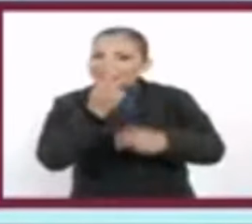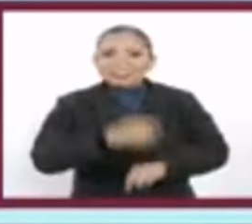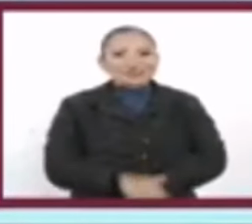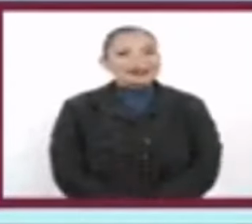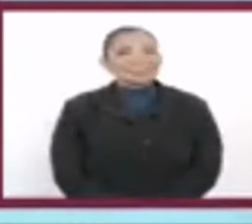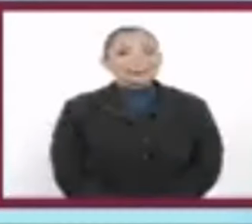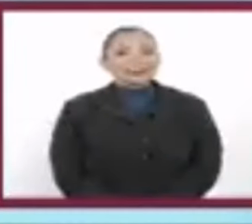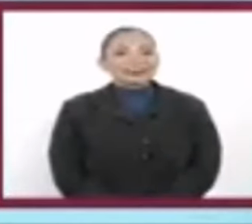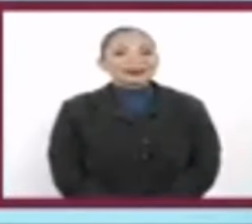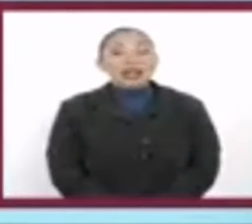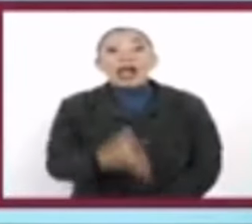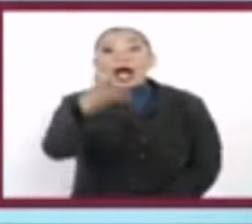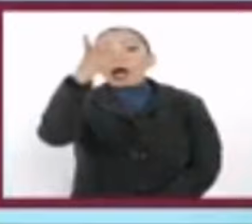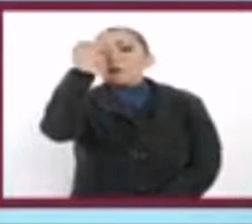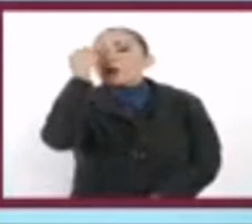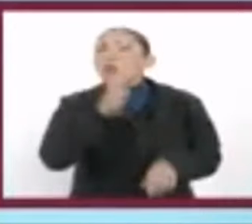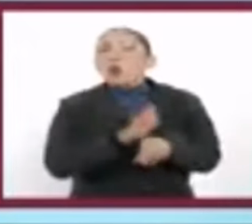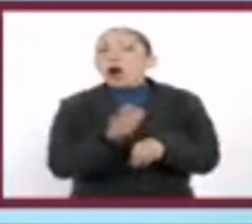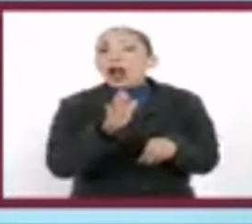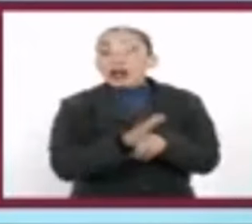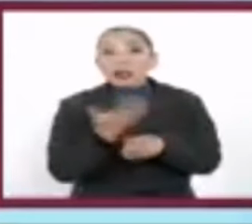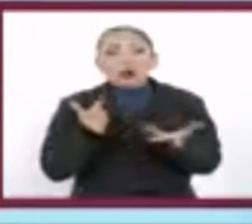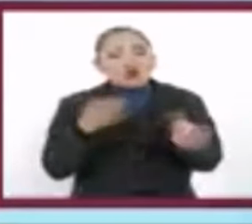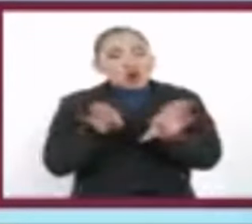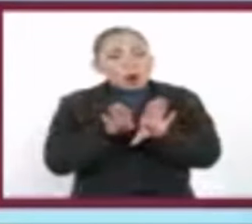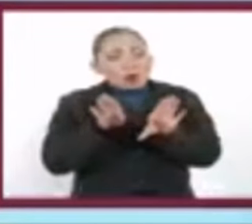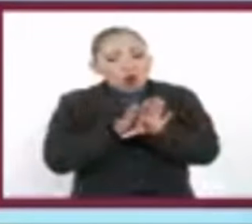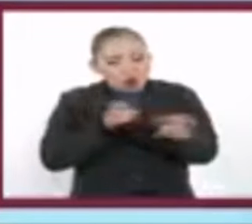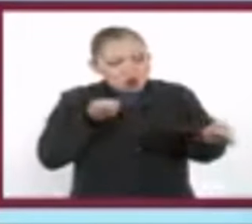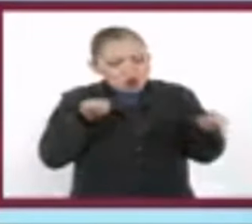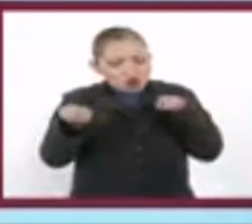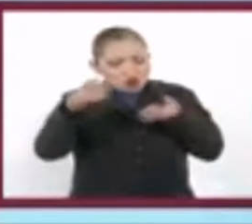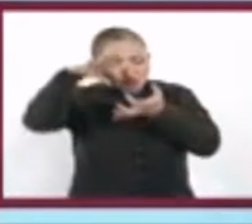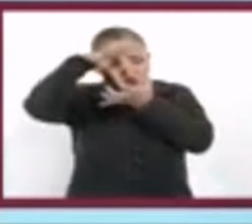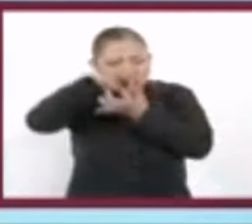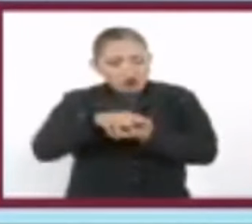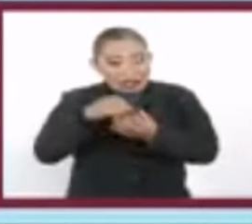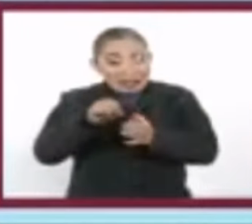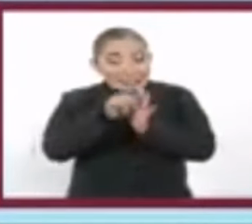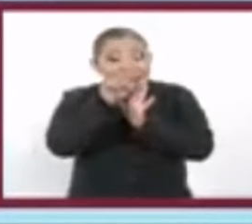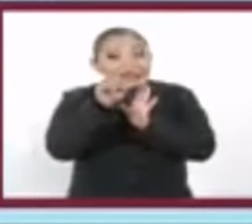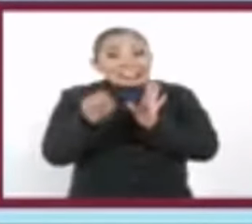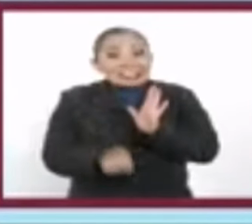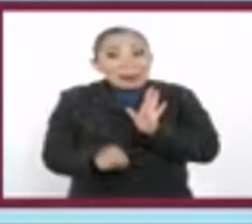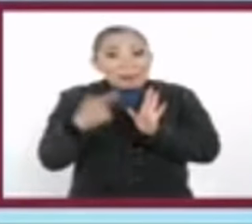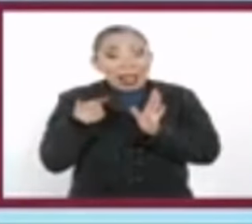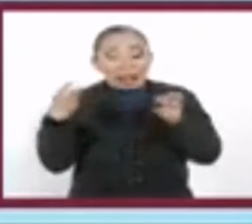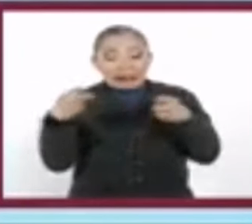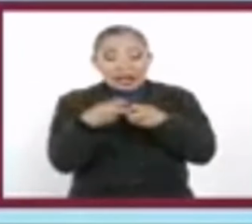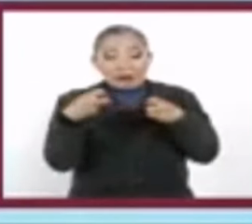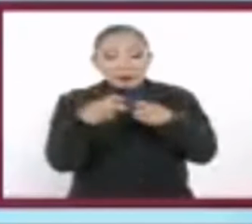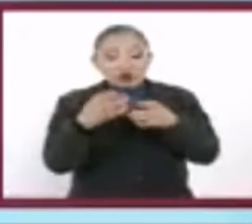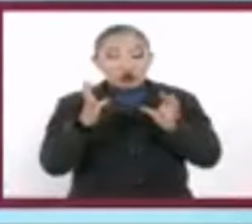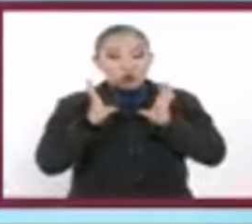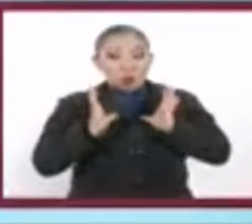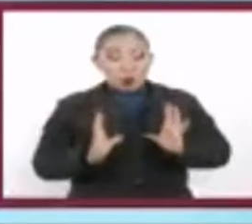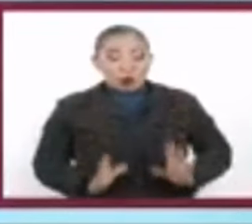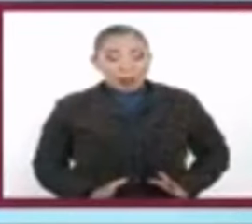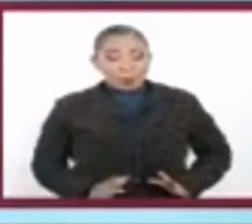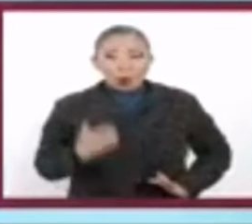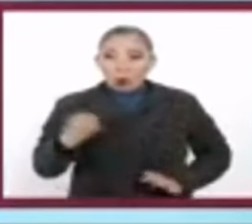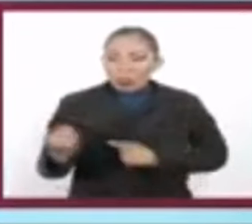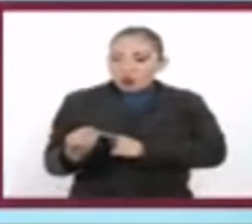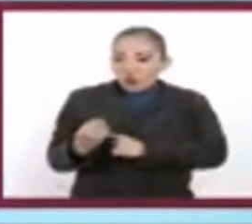materia. Aprenderemos cuál es la función coordinadora del sistema nervioso de nuestro cuerpo ante